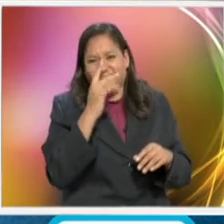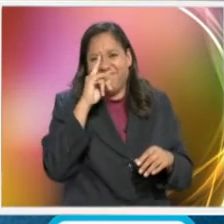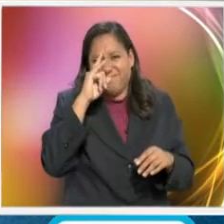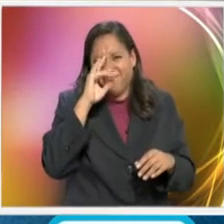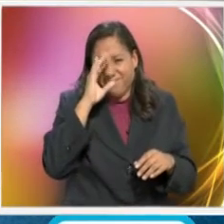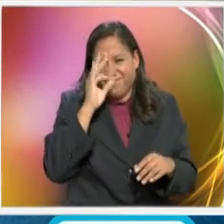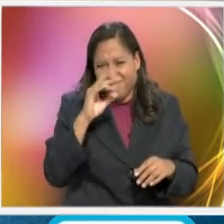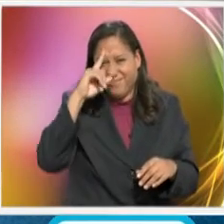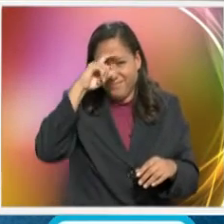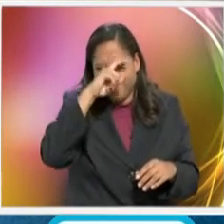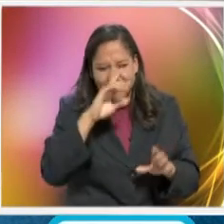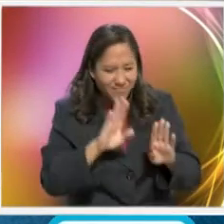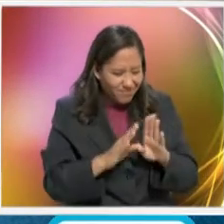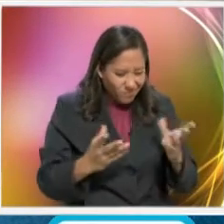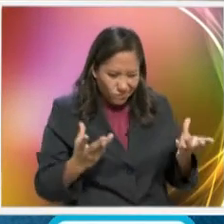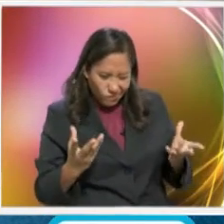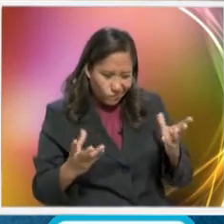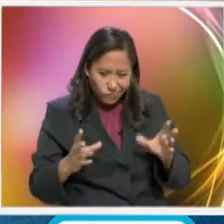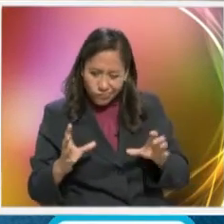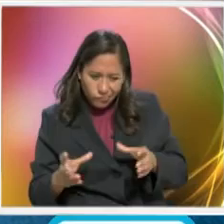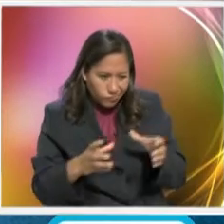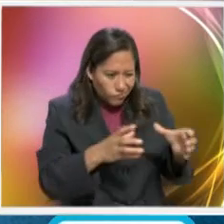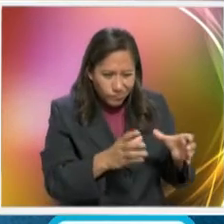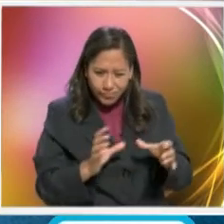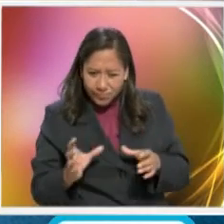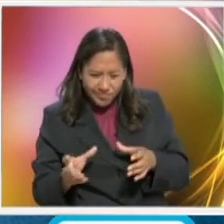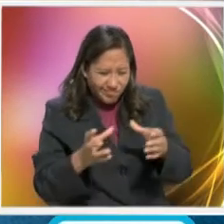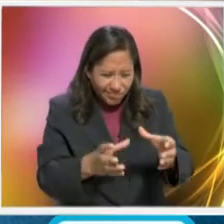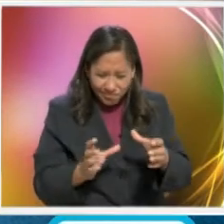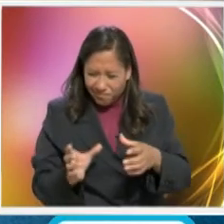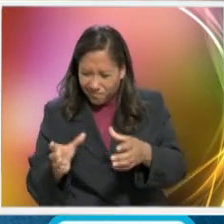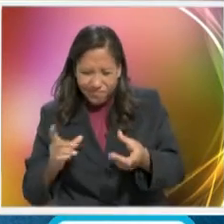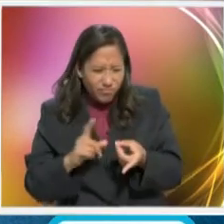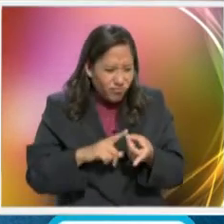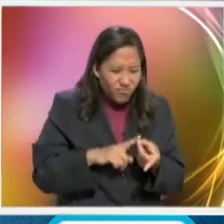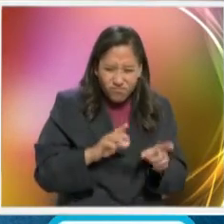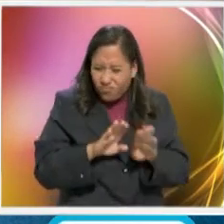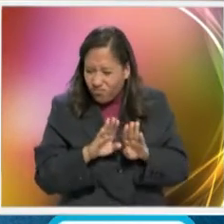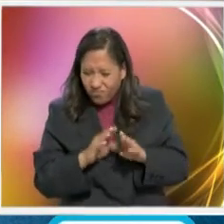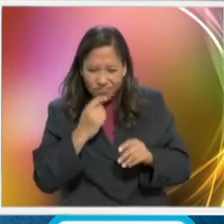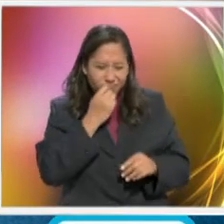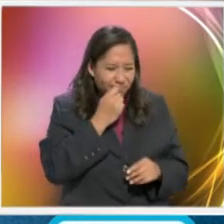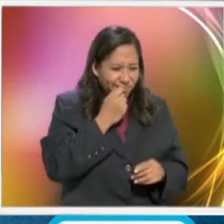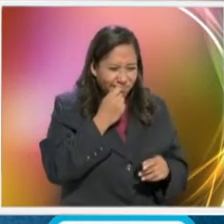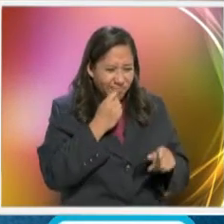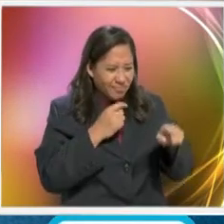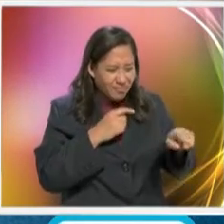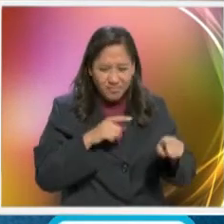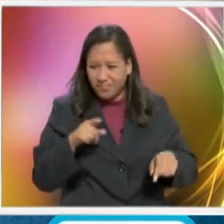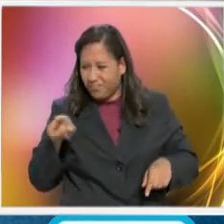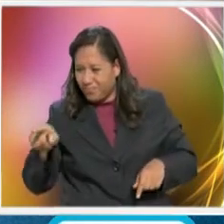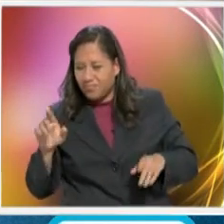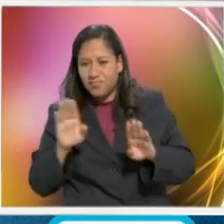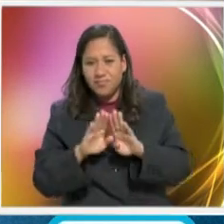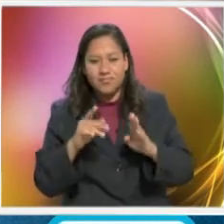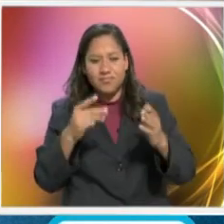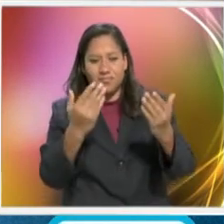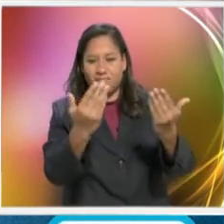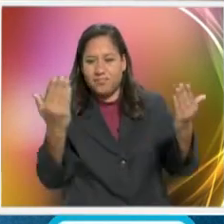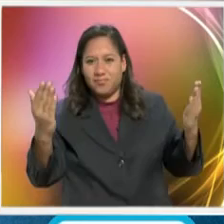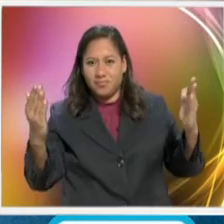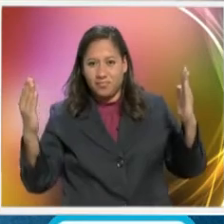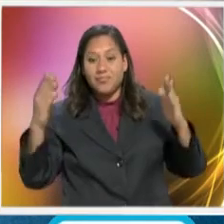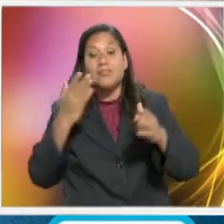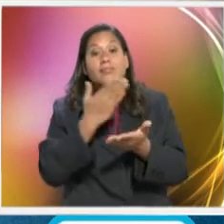impedimento, o nos cuesta mucho trabajo montar las exposiciones, porque además tiene una declaratoria de